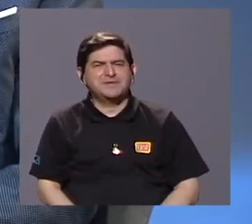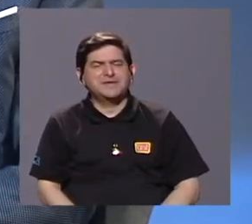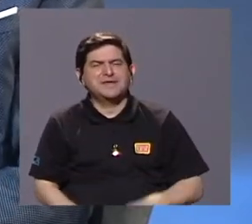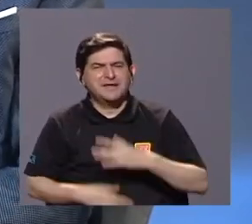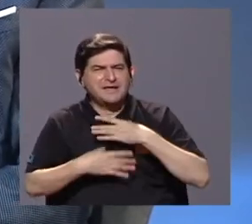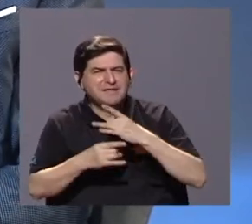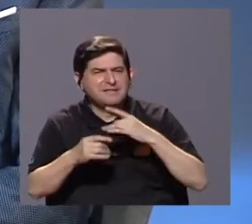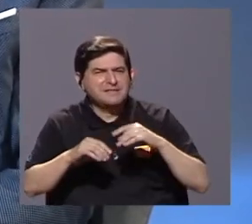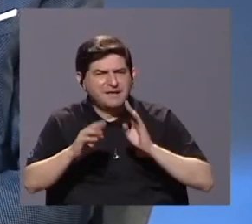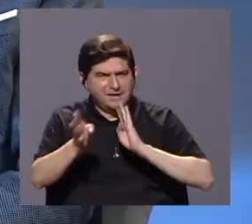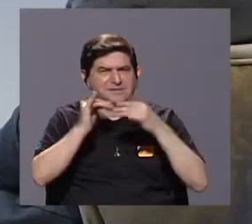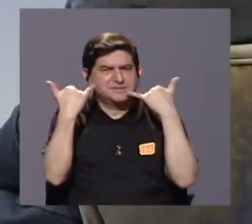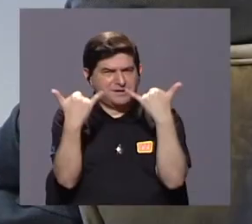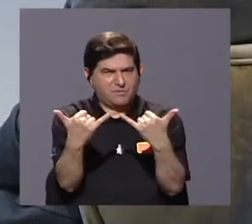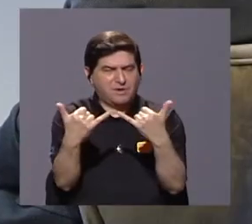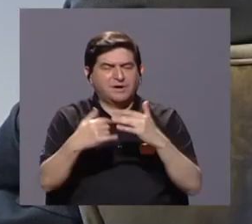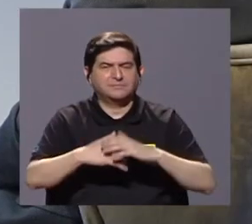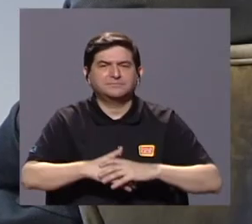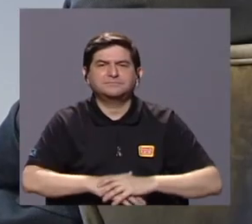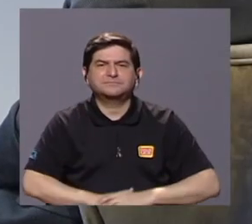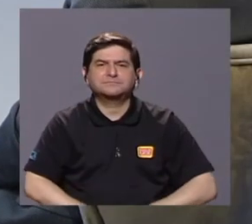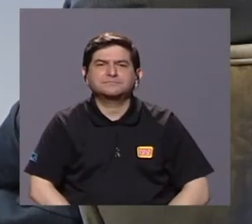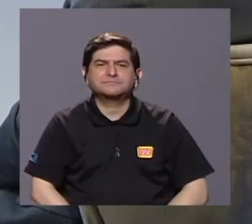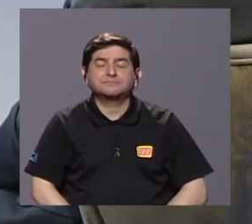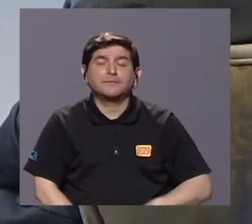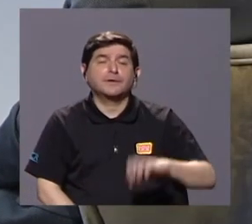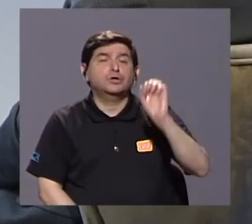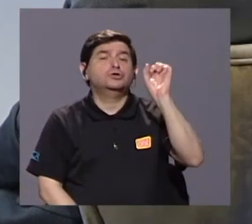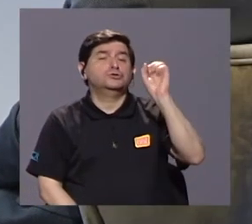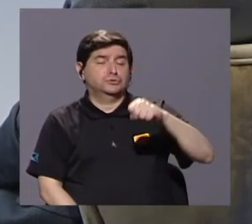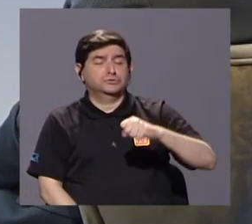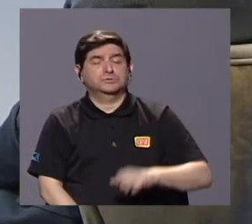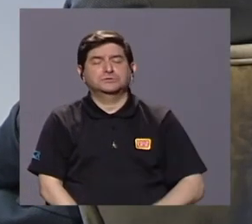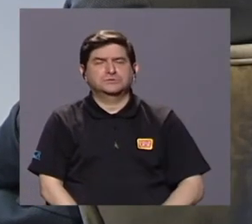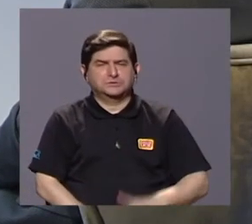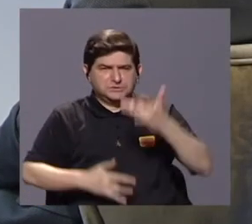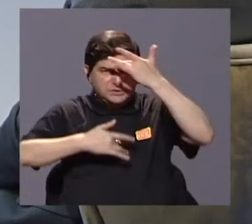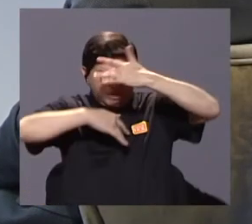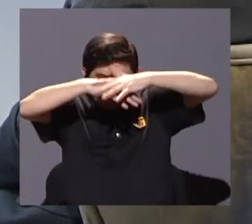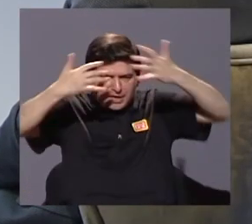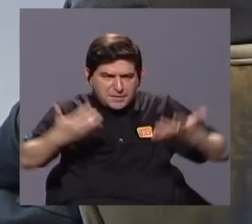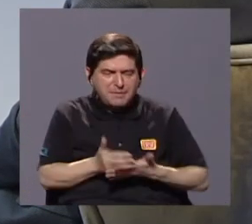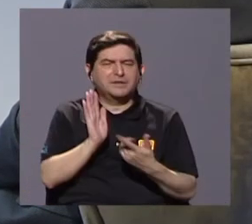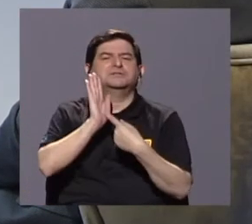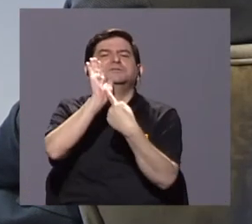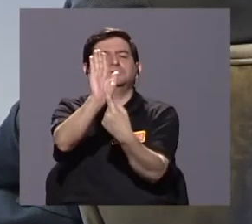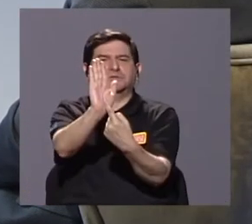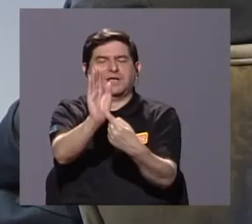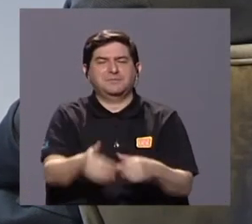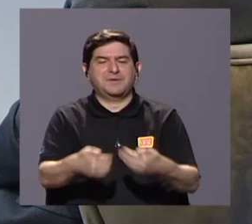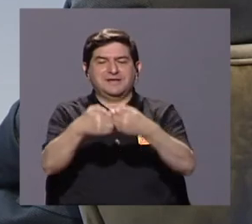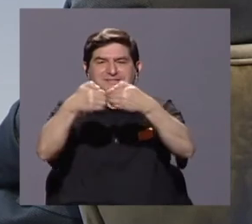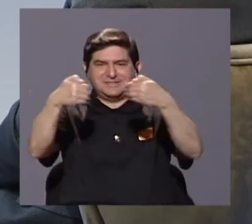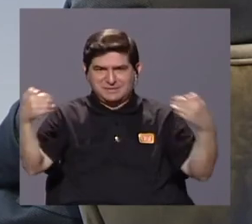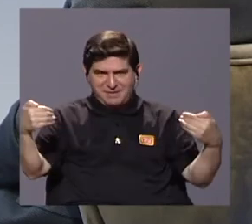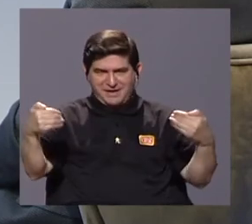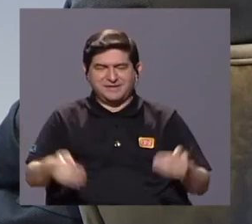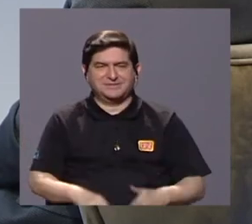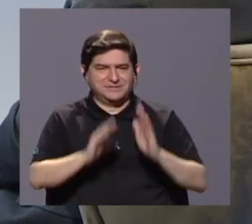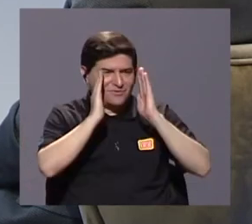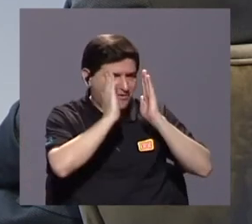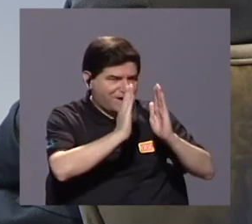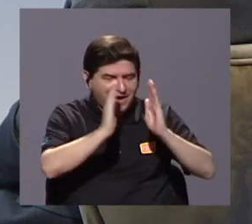desarrollemos un poquito, doctor. Sí, la pandemia vino a poner en evidencia la brecha en la